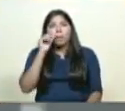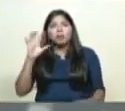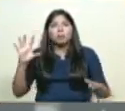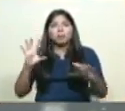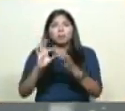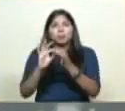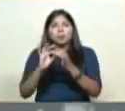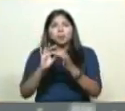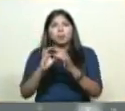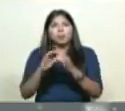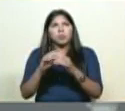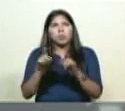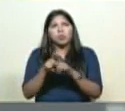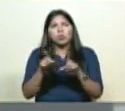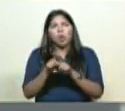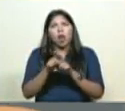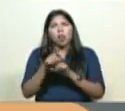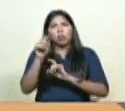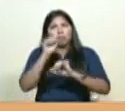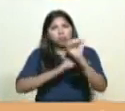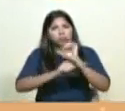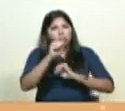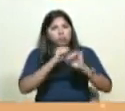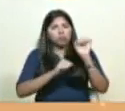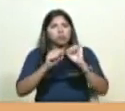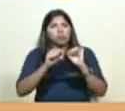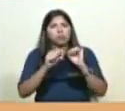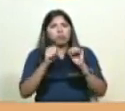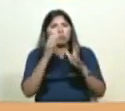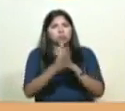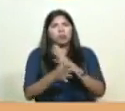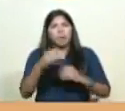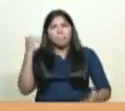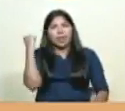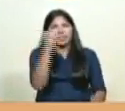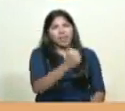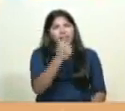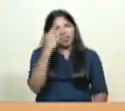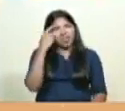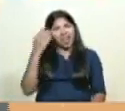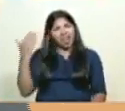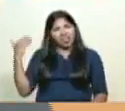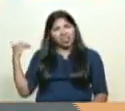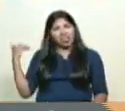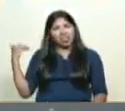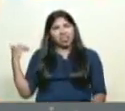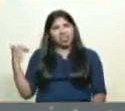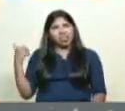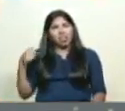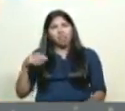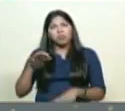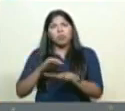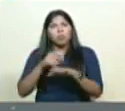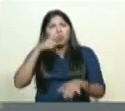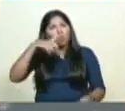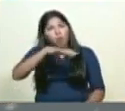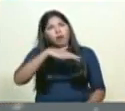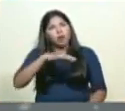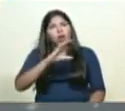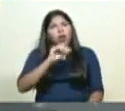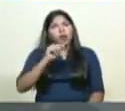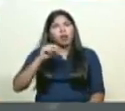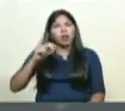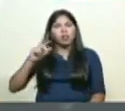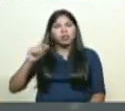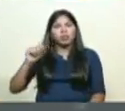la resistencia y a lo que fue aquel acontecimiento nefasto que fue la masacre de Cantaura. Y hago la analogía porque recientemente se ha